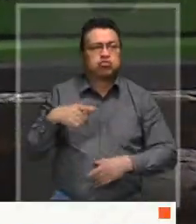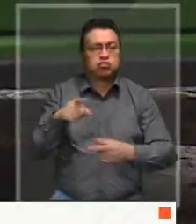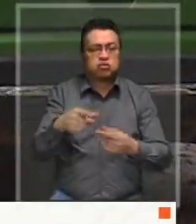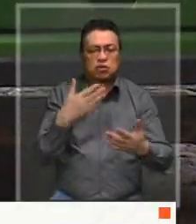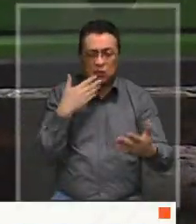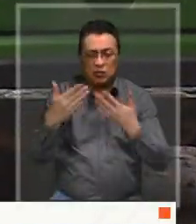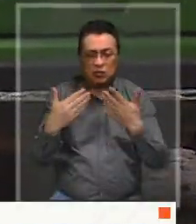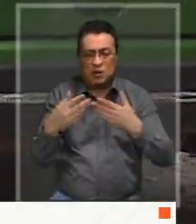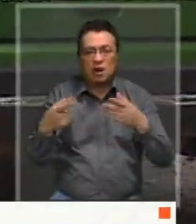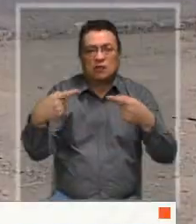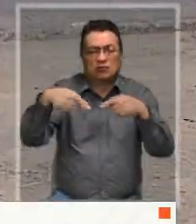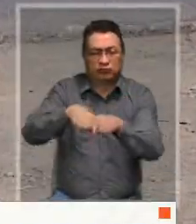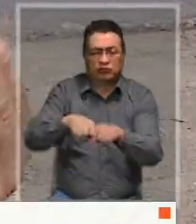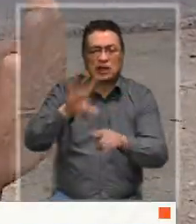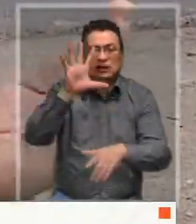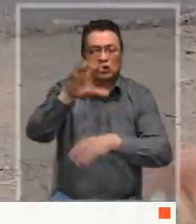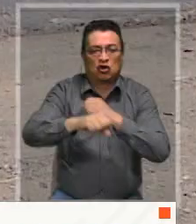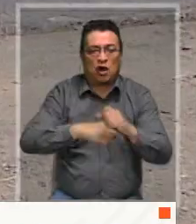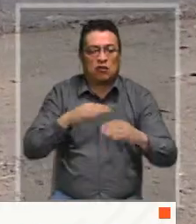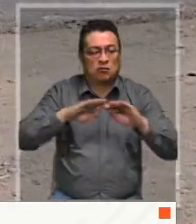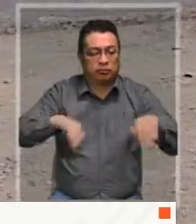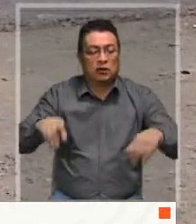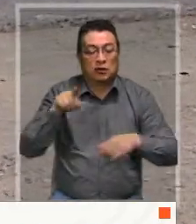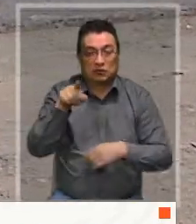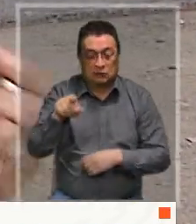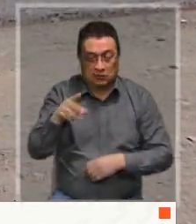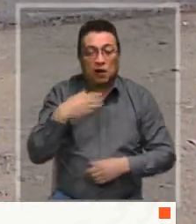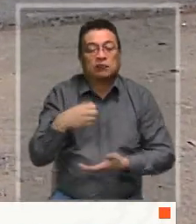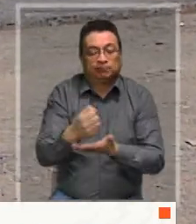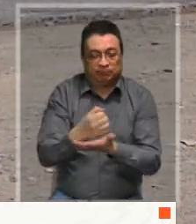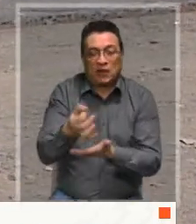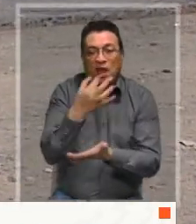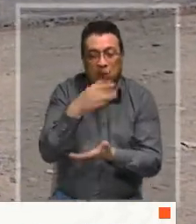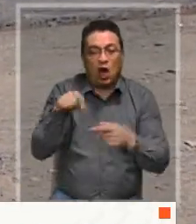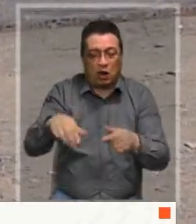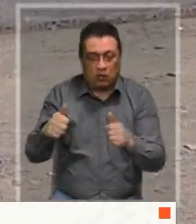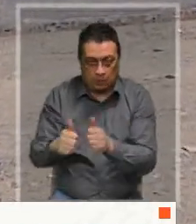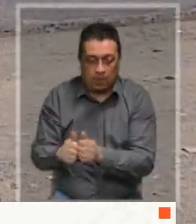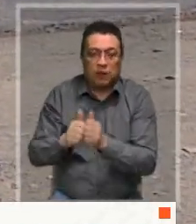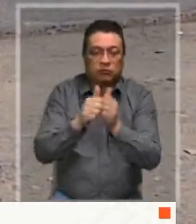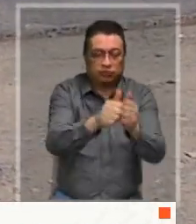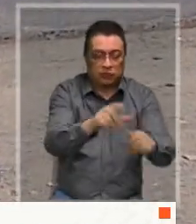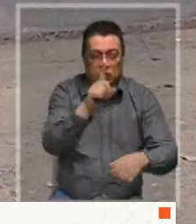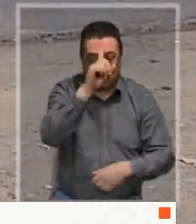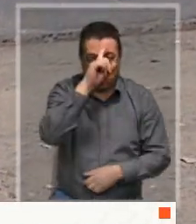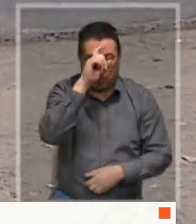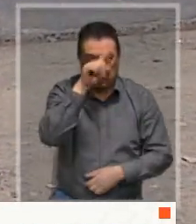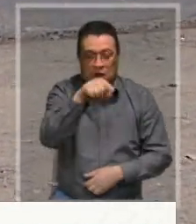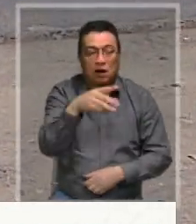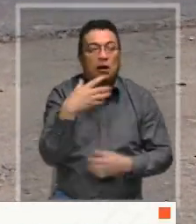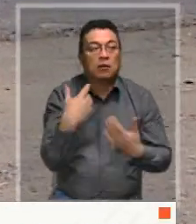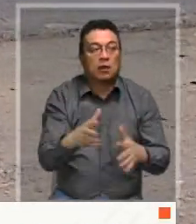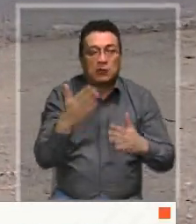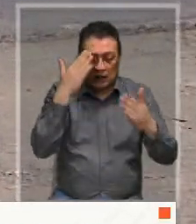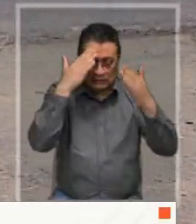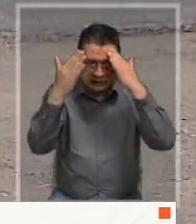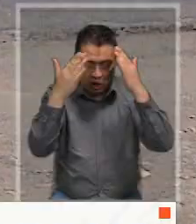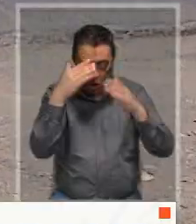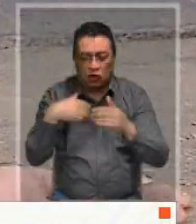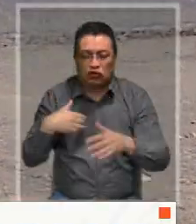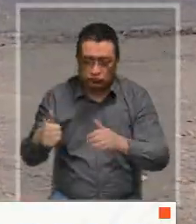relación amorosa de 5 años. Él estaba en tratamiento, ahora yo lo iba a acompañar al hospital para que se hiciera un tratamiento